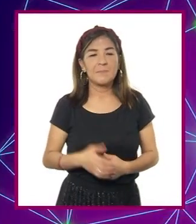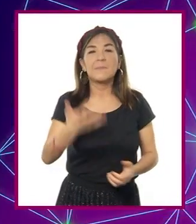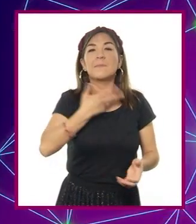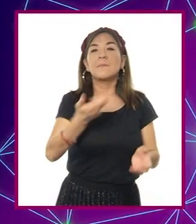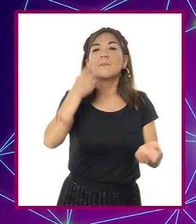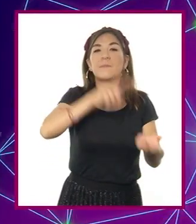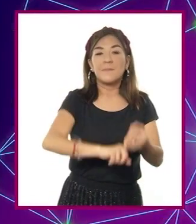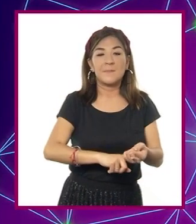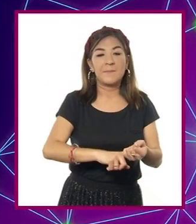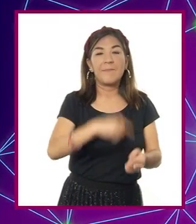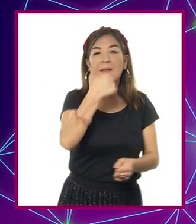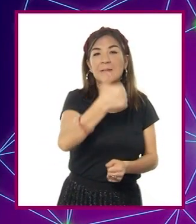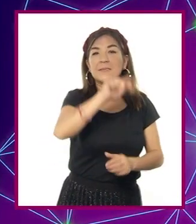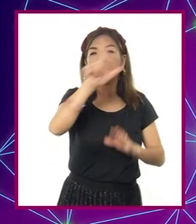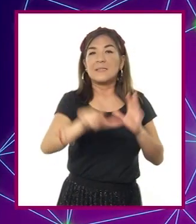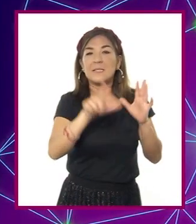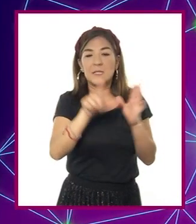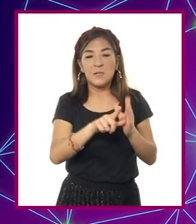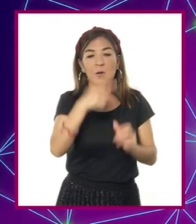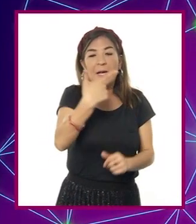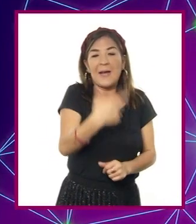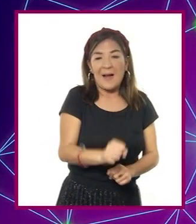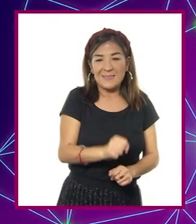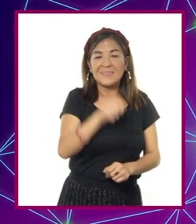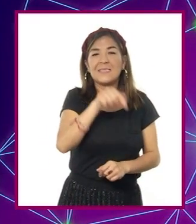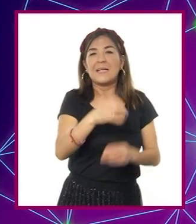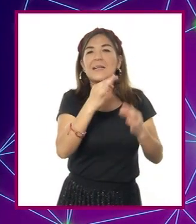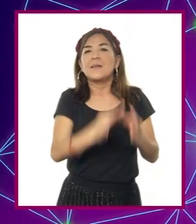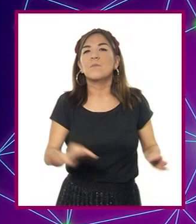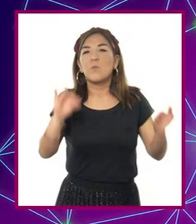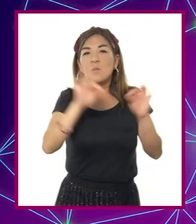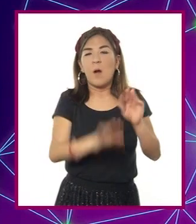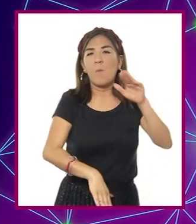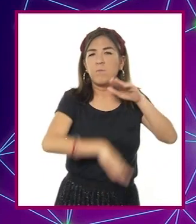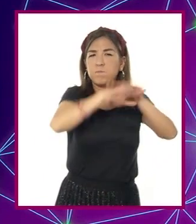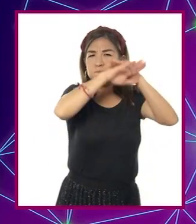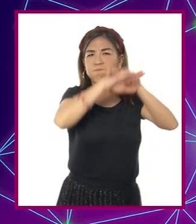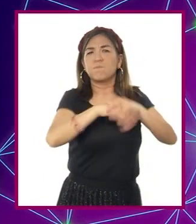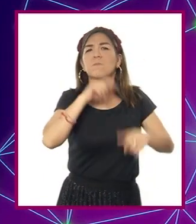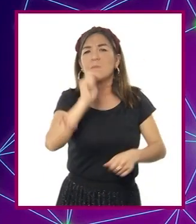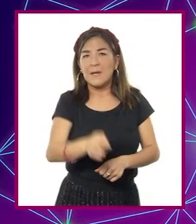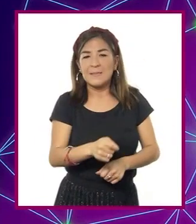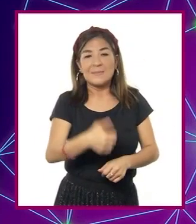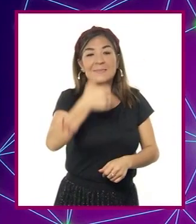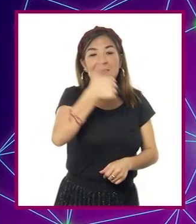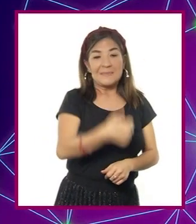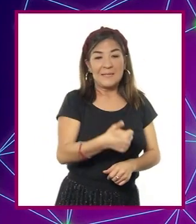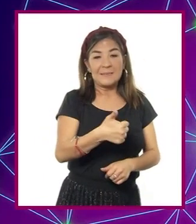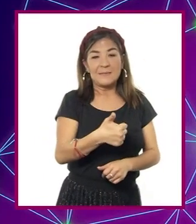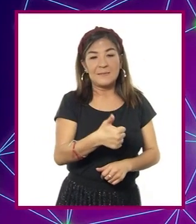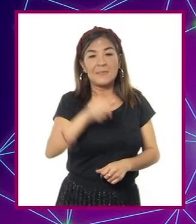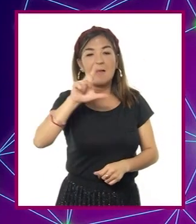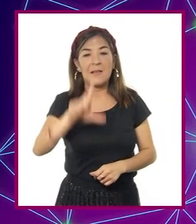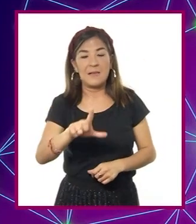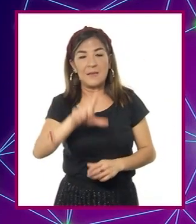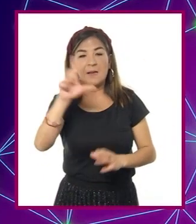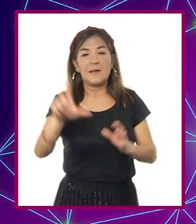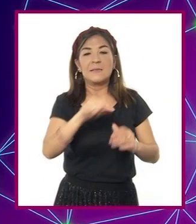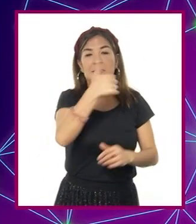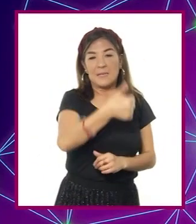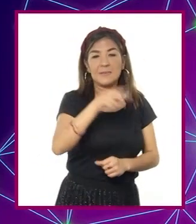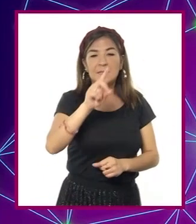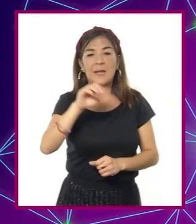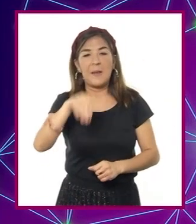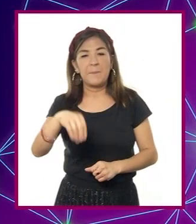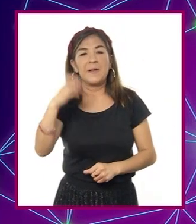6 litros de un gas considerado ideal, que ocupa un volumen de 6 decímetros cúbicos, confinados en